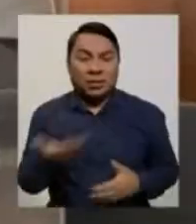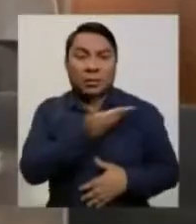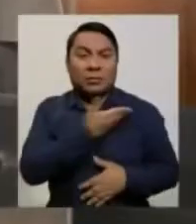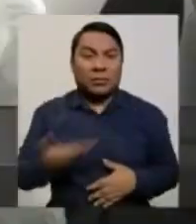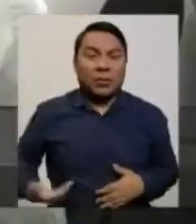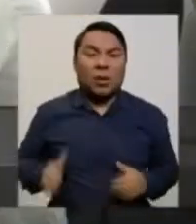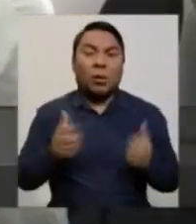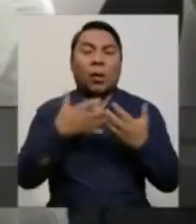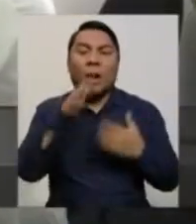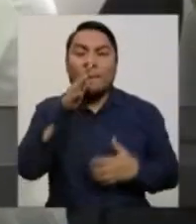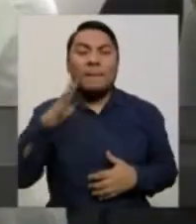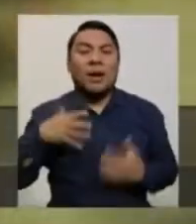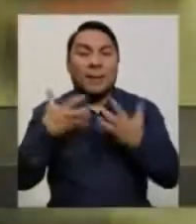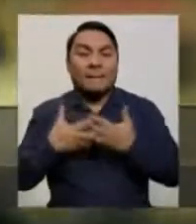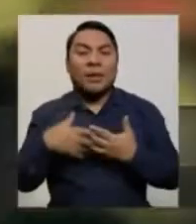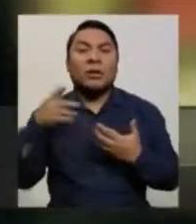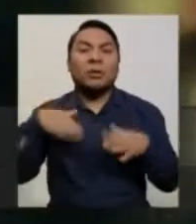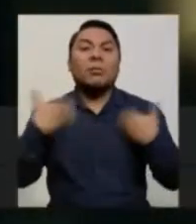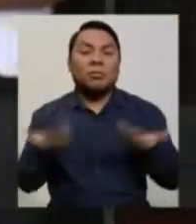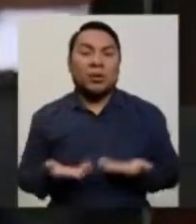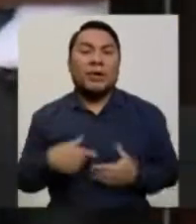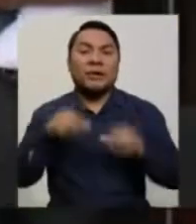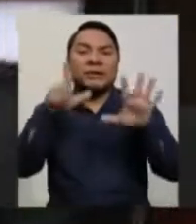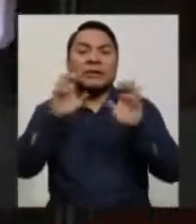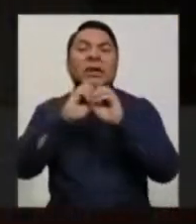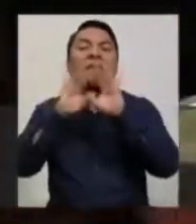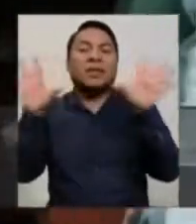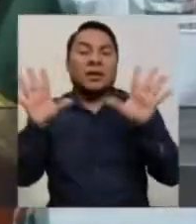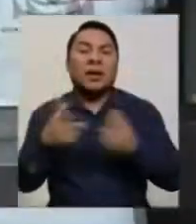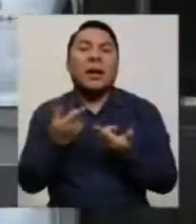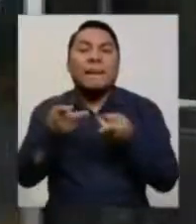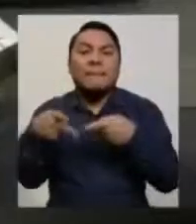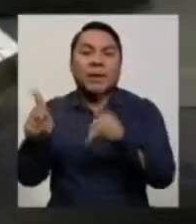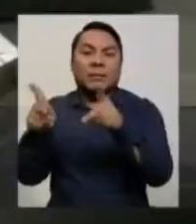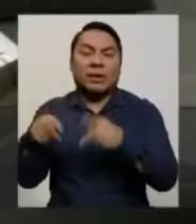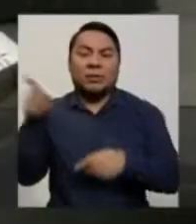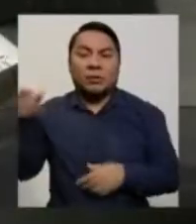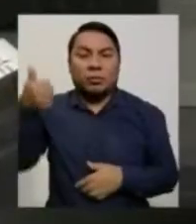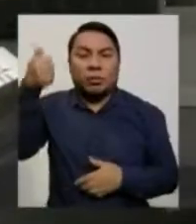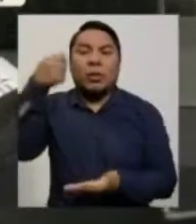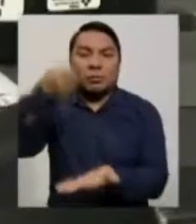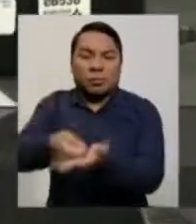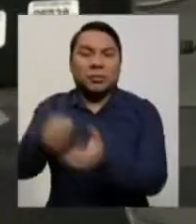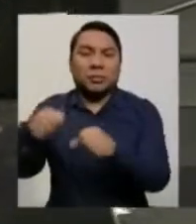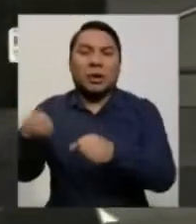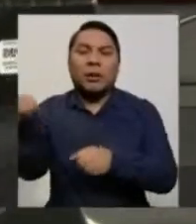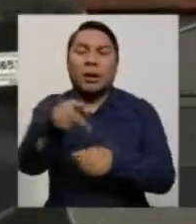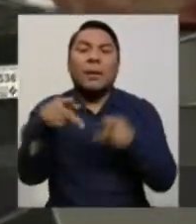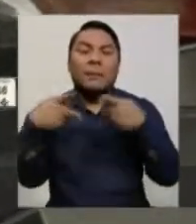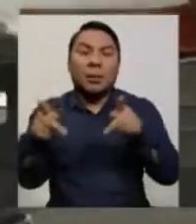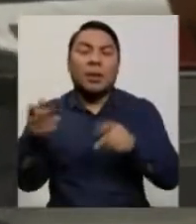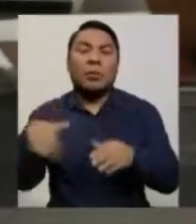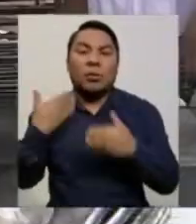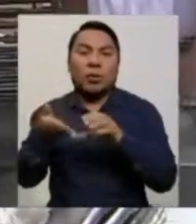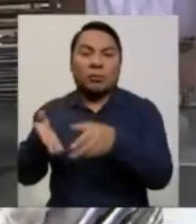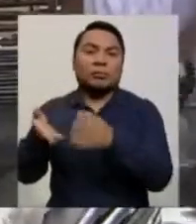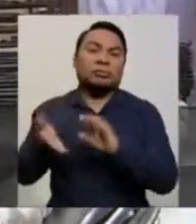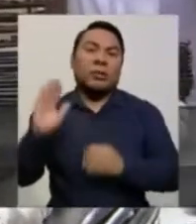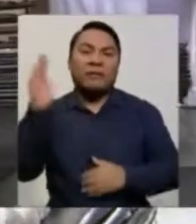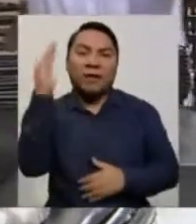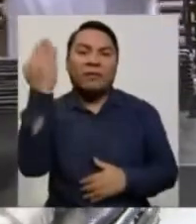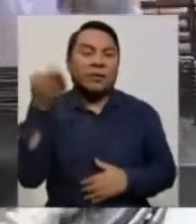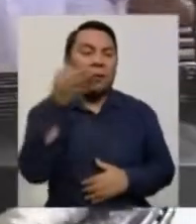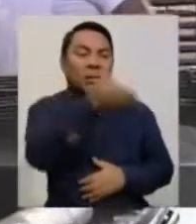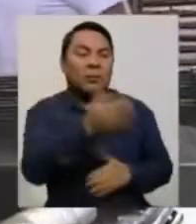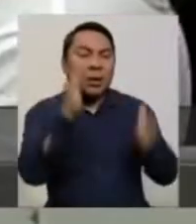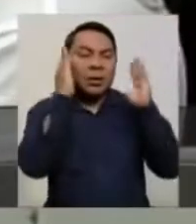privada tiene derecho a 7 días de licencia remunerada pagadas por el empleador para atender a hijos, padres, cónyuge, conviviente y